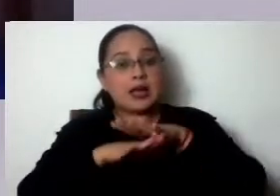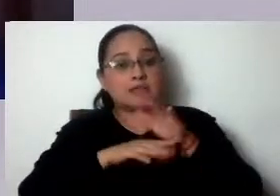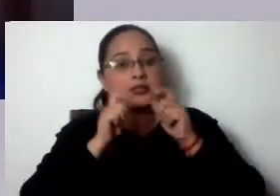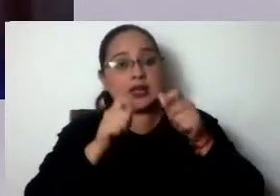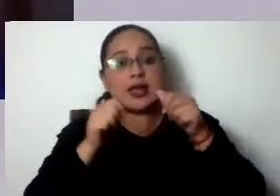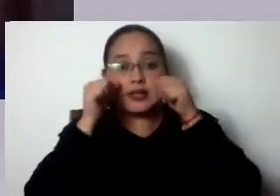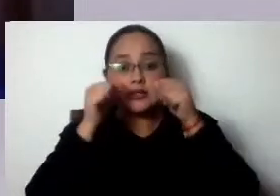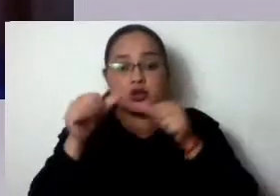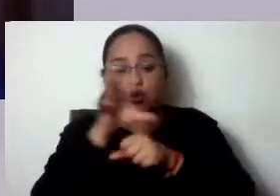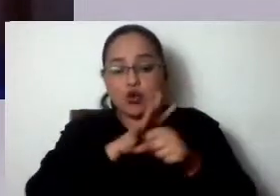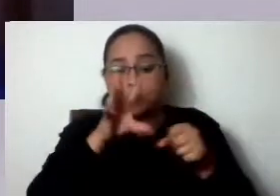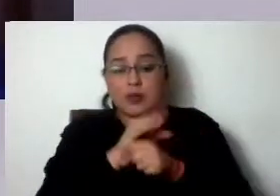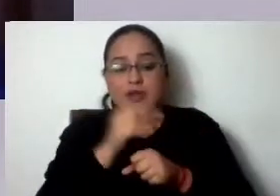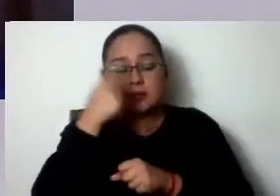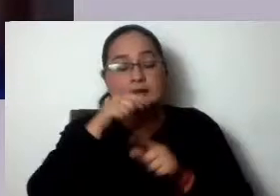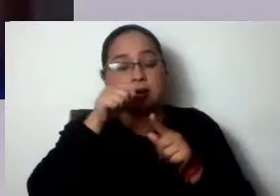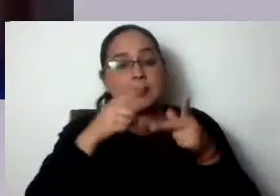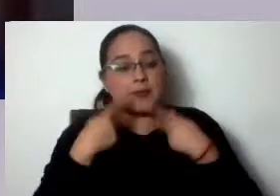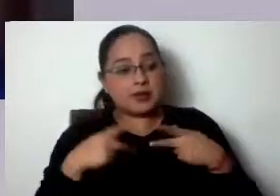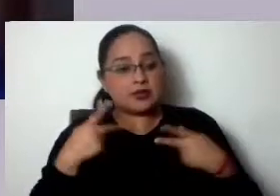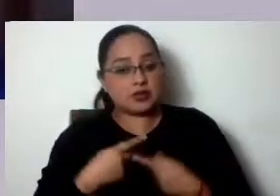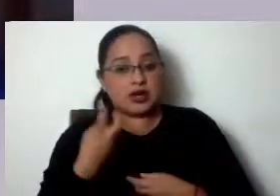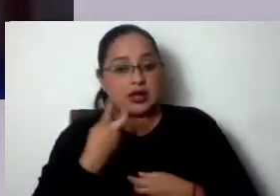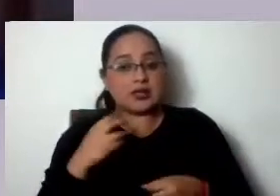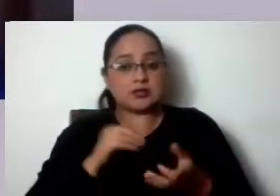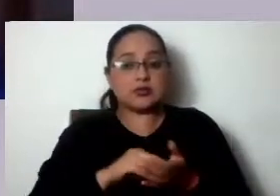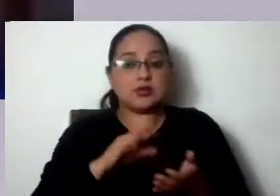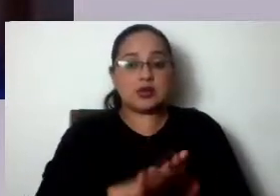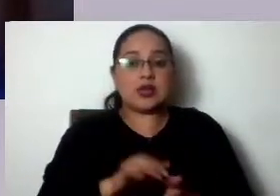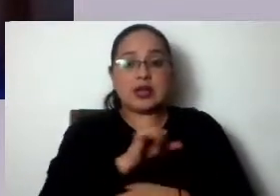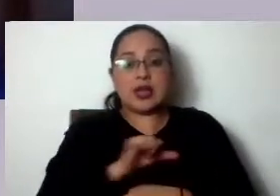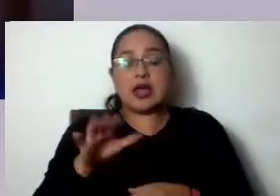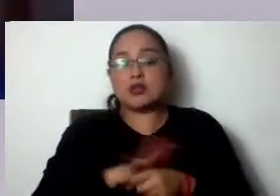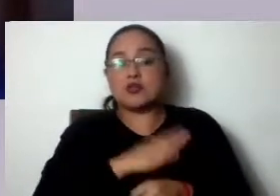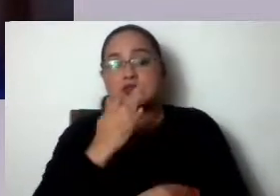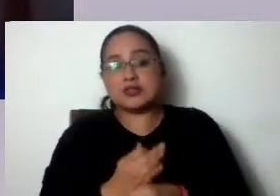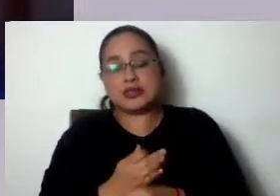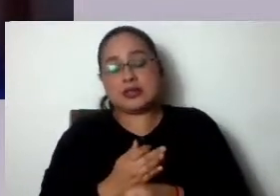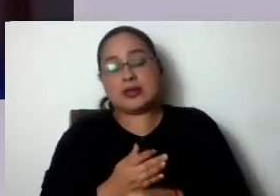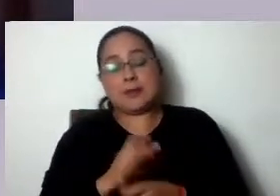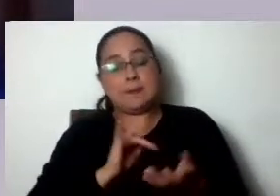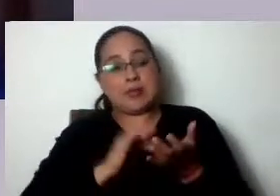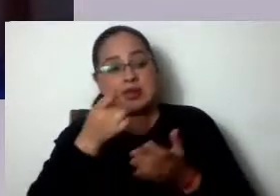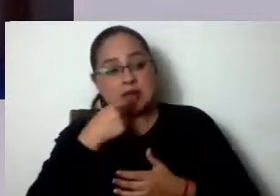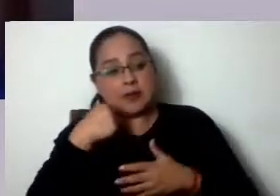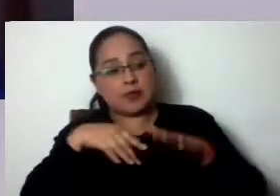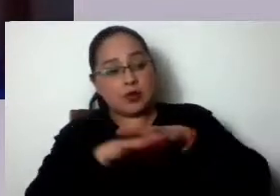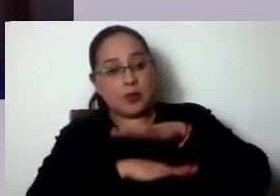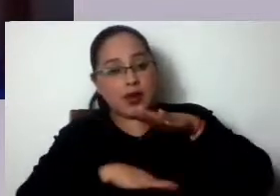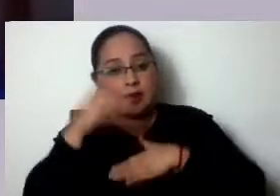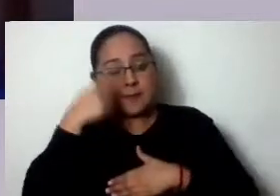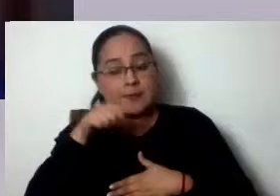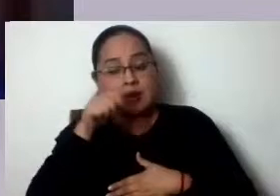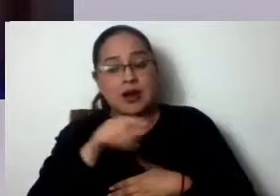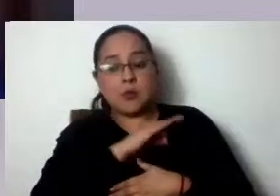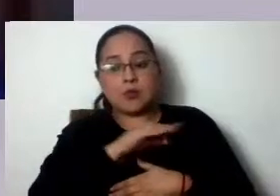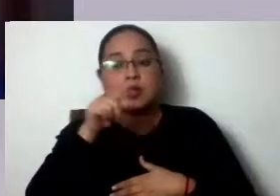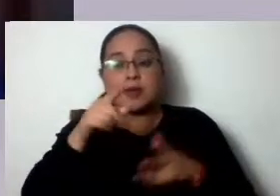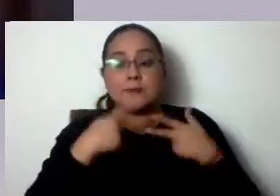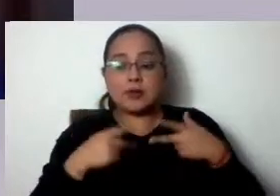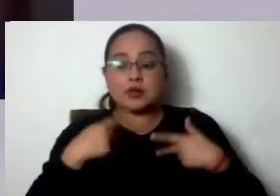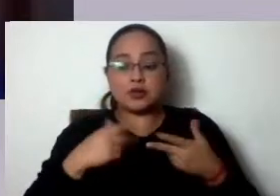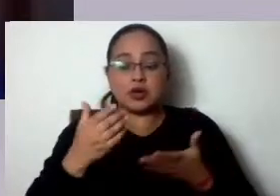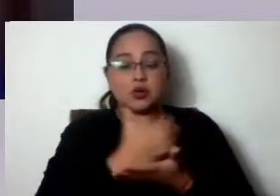atención médica integral dentro de la cual se incluye la obligación de suministrar medicamentos básicos para el tratamiento correspondiente